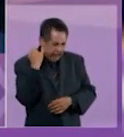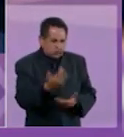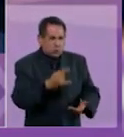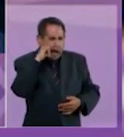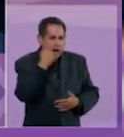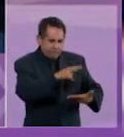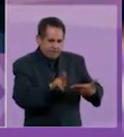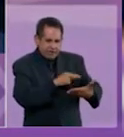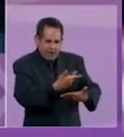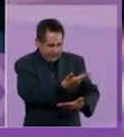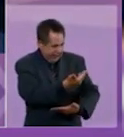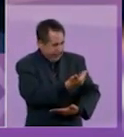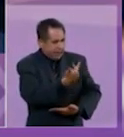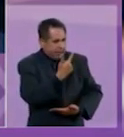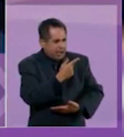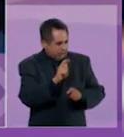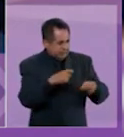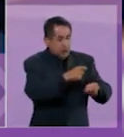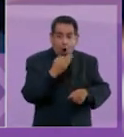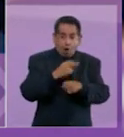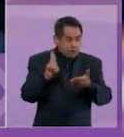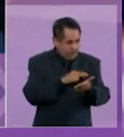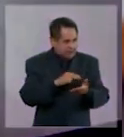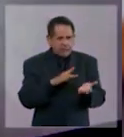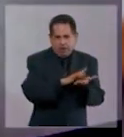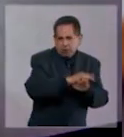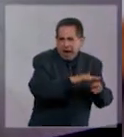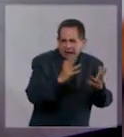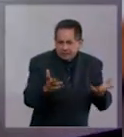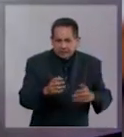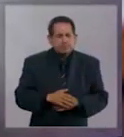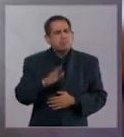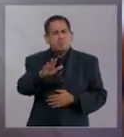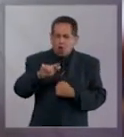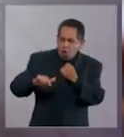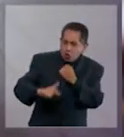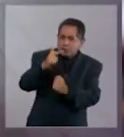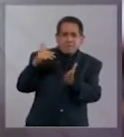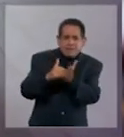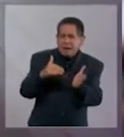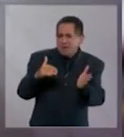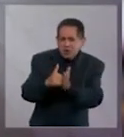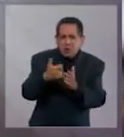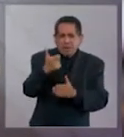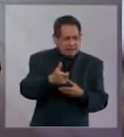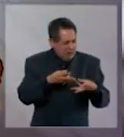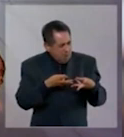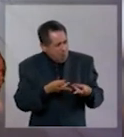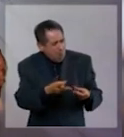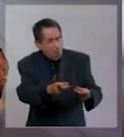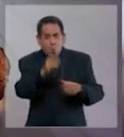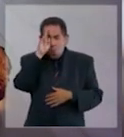melee eso te va a potenciar si lo firmas hoy te lo aseguro cómo quitar 12 mil millones de pesos y gastarte sobre de